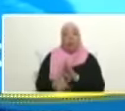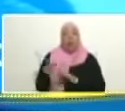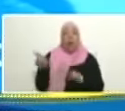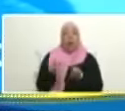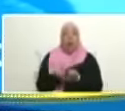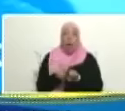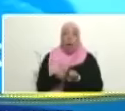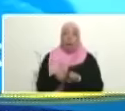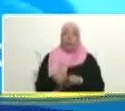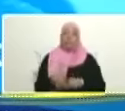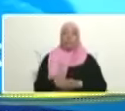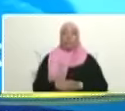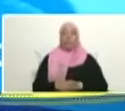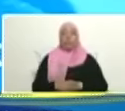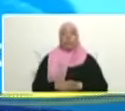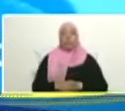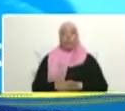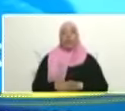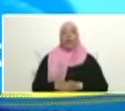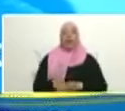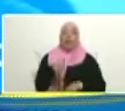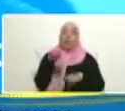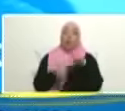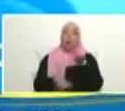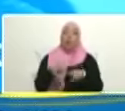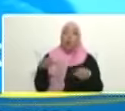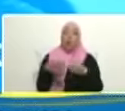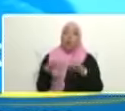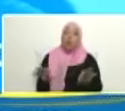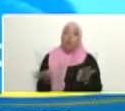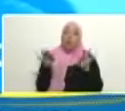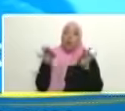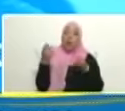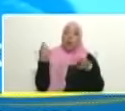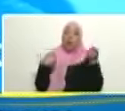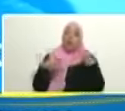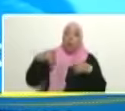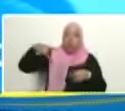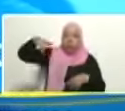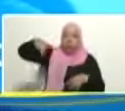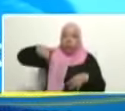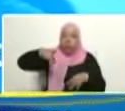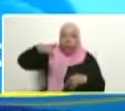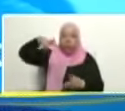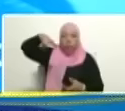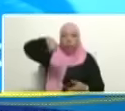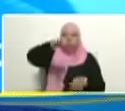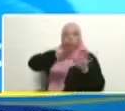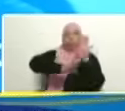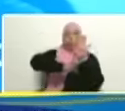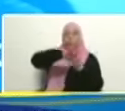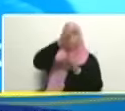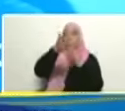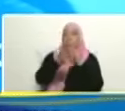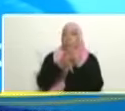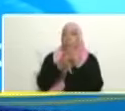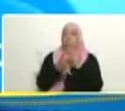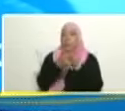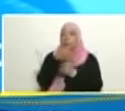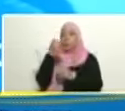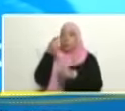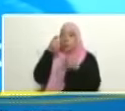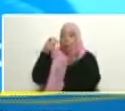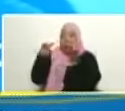Igualmente, la adquisición de equipos especiales de drones de avanzada tecnología de